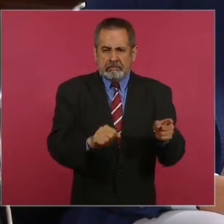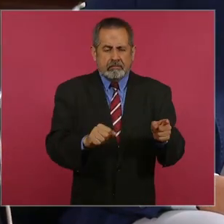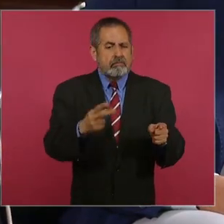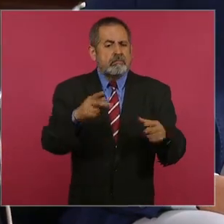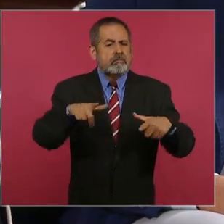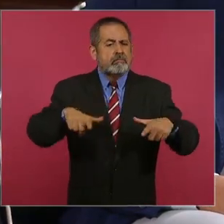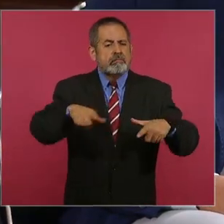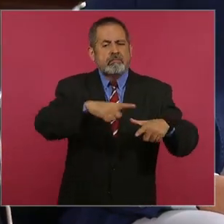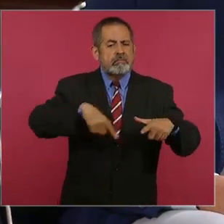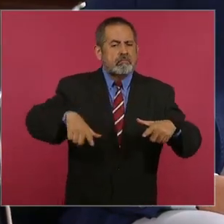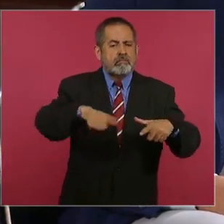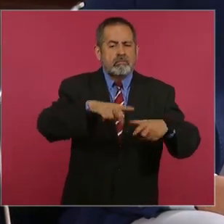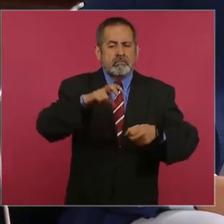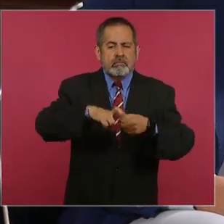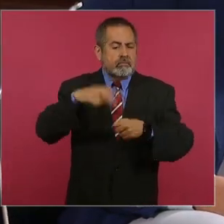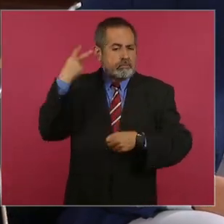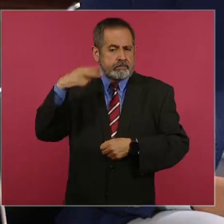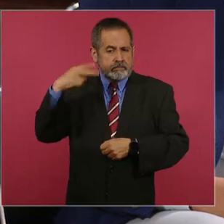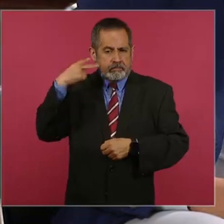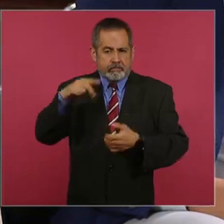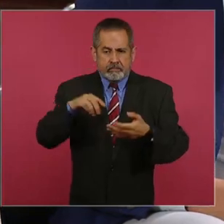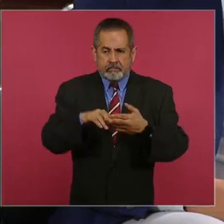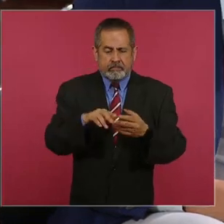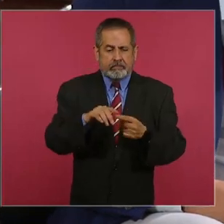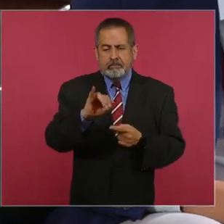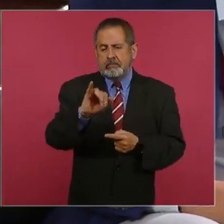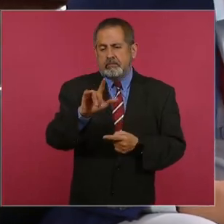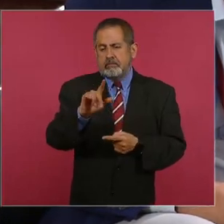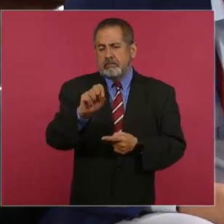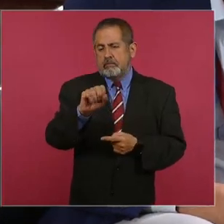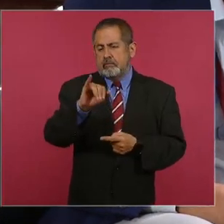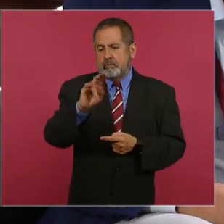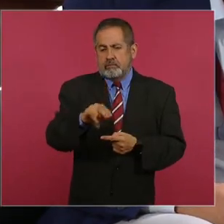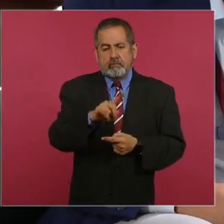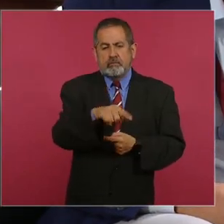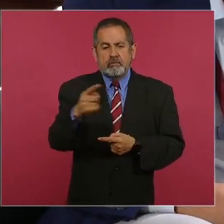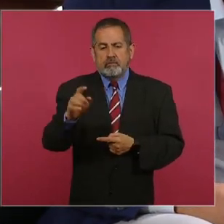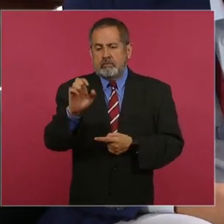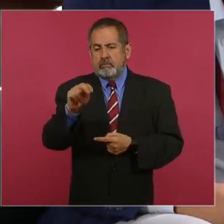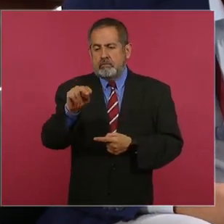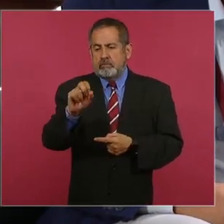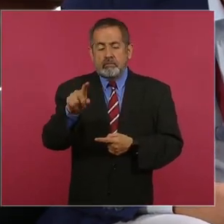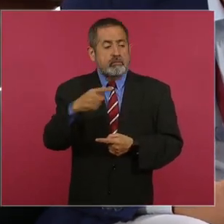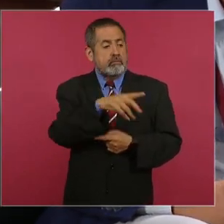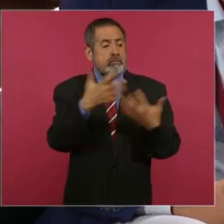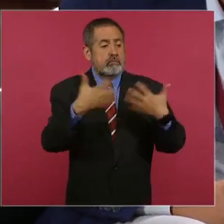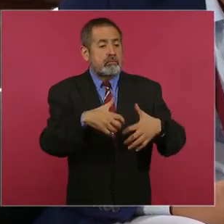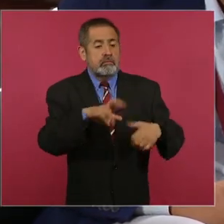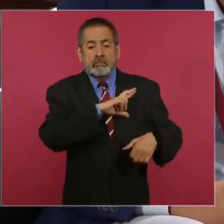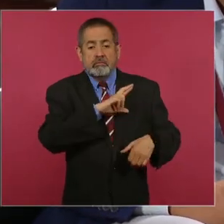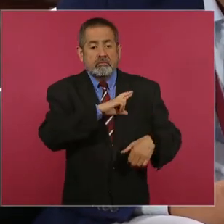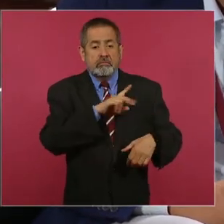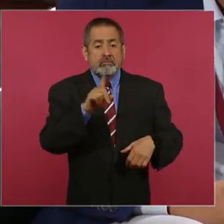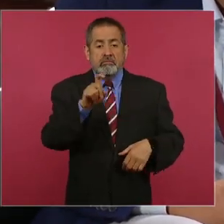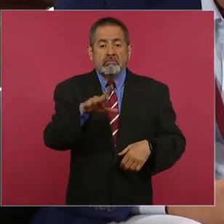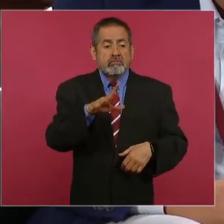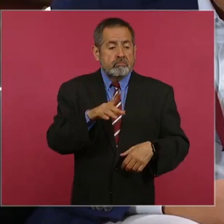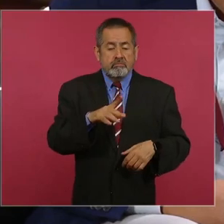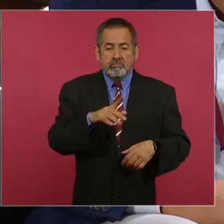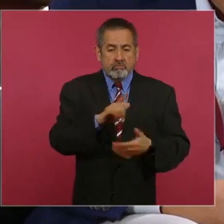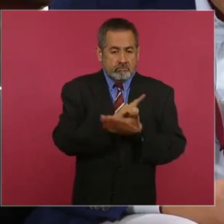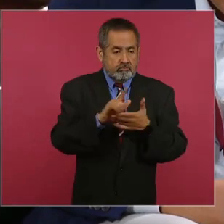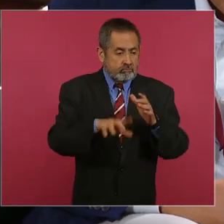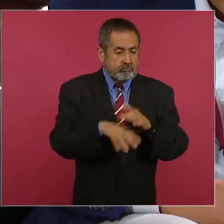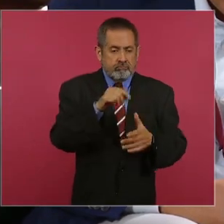lagunas del puerto de Veracruz llamadas la ilusión y ensueño en donde la empresa privada concesionaria de agua potable